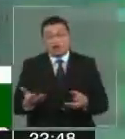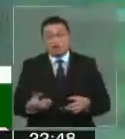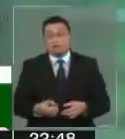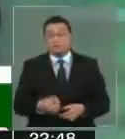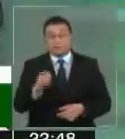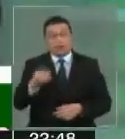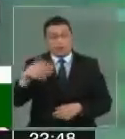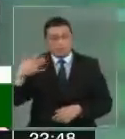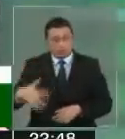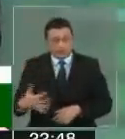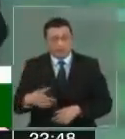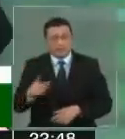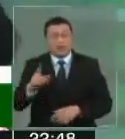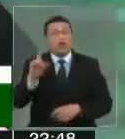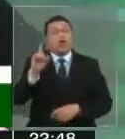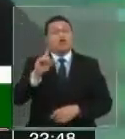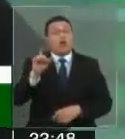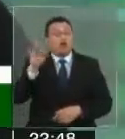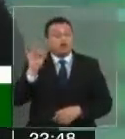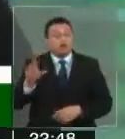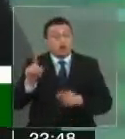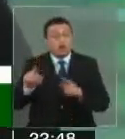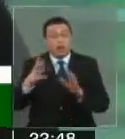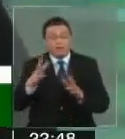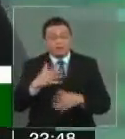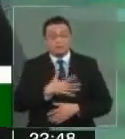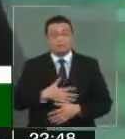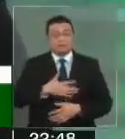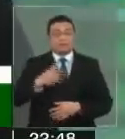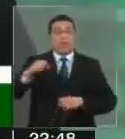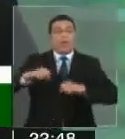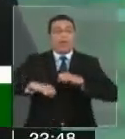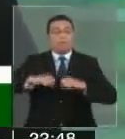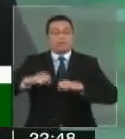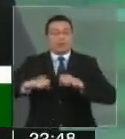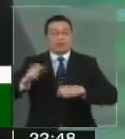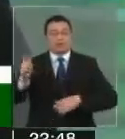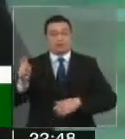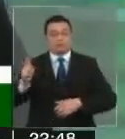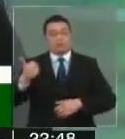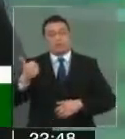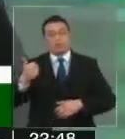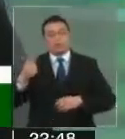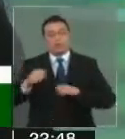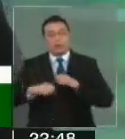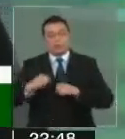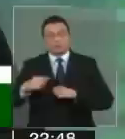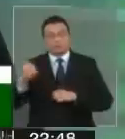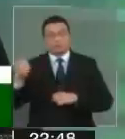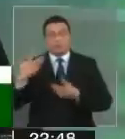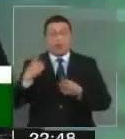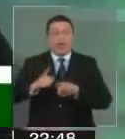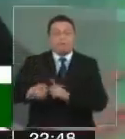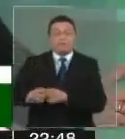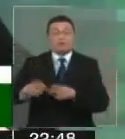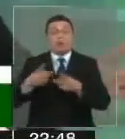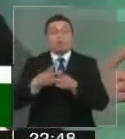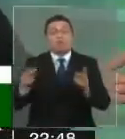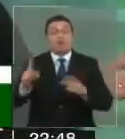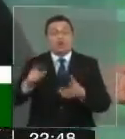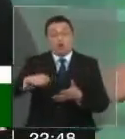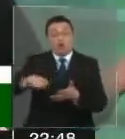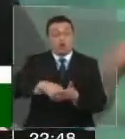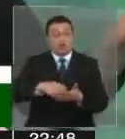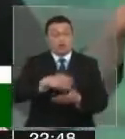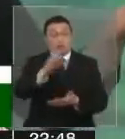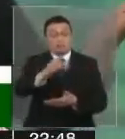no solo lo que, porque la sensación de repente es que el empresario, o sea, hay que decir la administración pública que no contrata